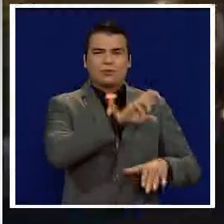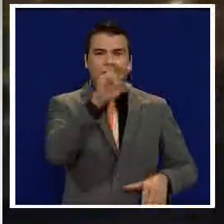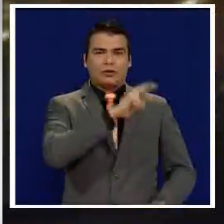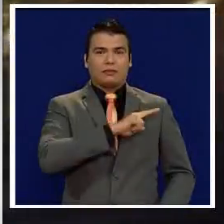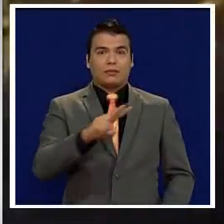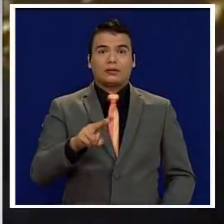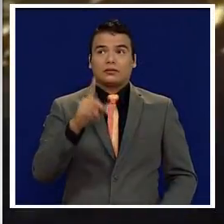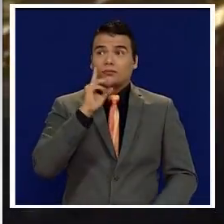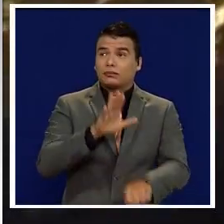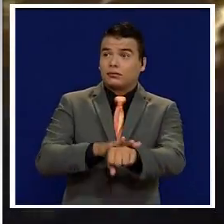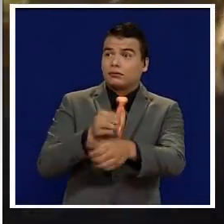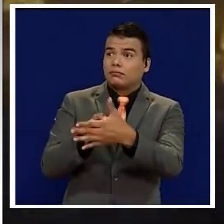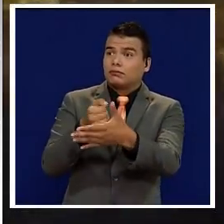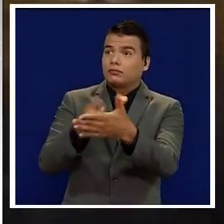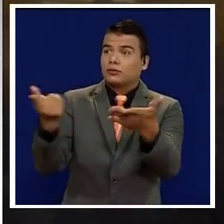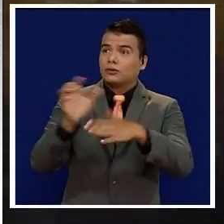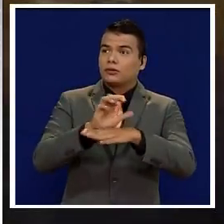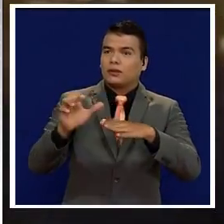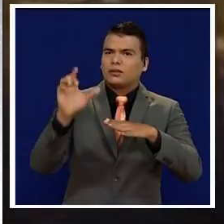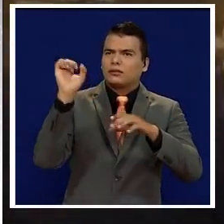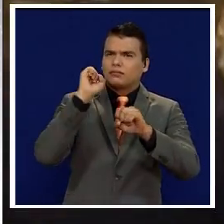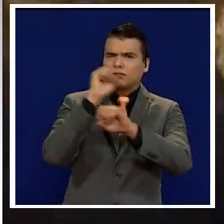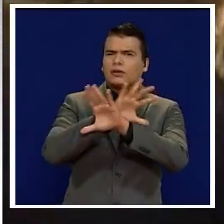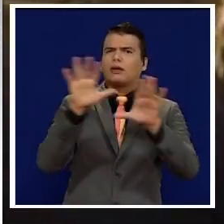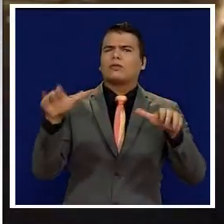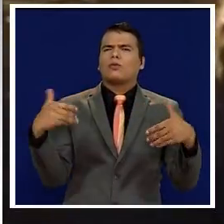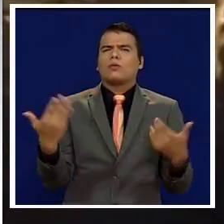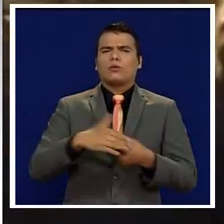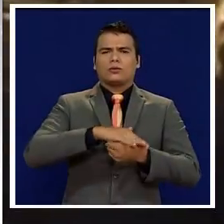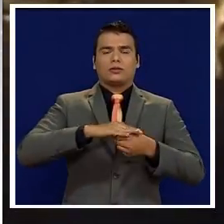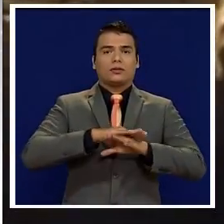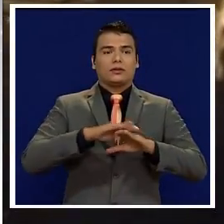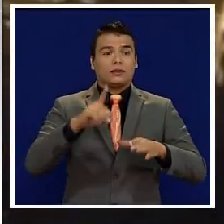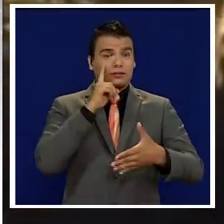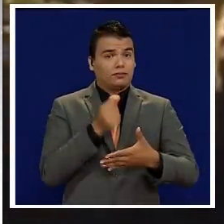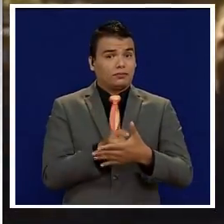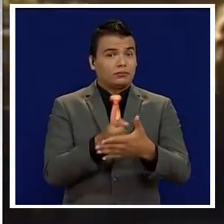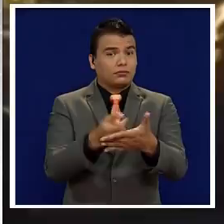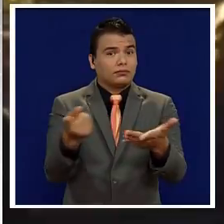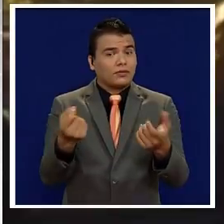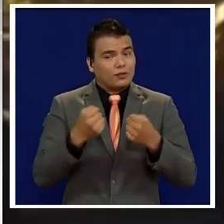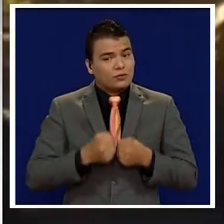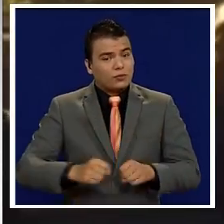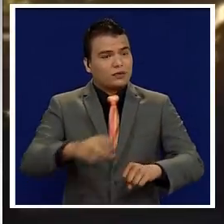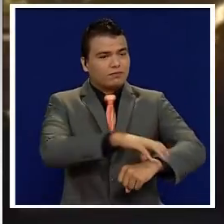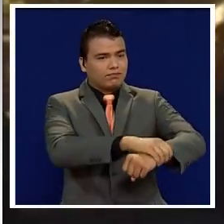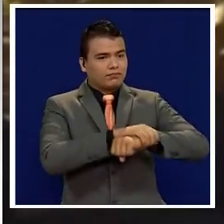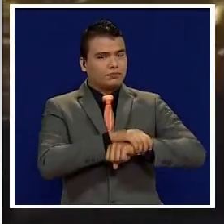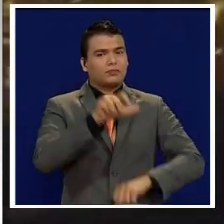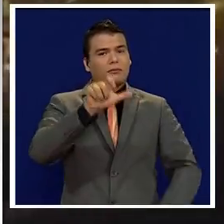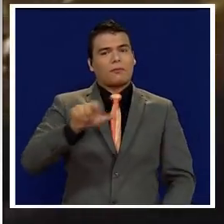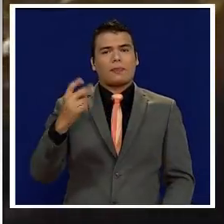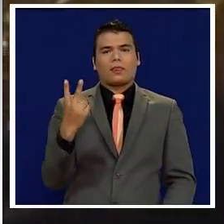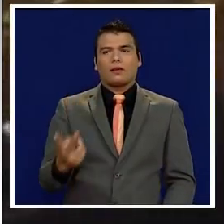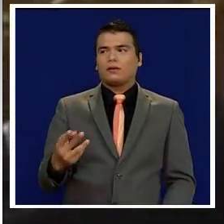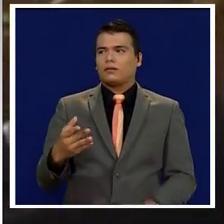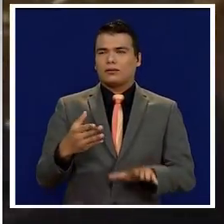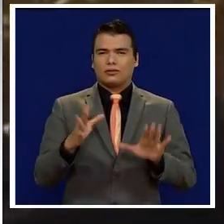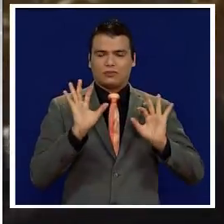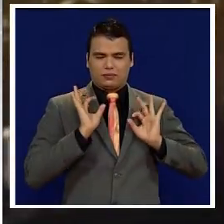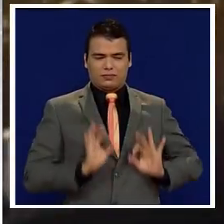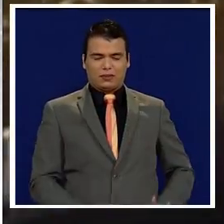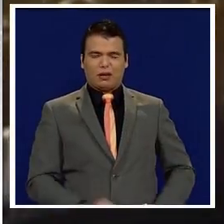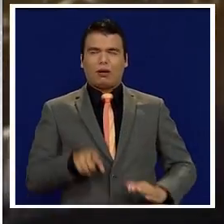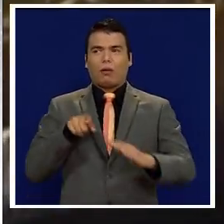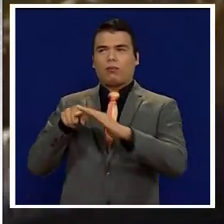hecho. Hemos llamado a todas las autoridades para que hagan lo imposible para capturar a estos dos bandidos que se fugaron de un batallón en